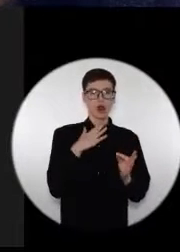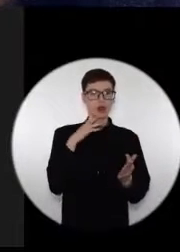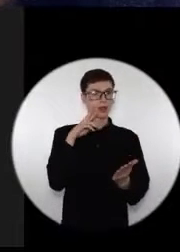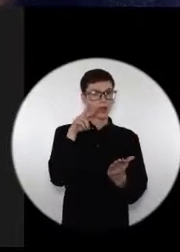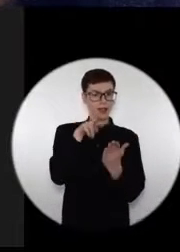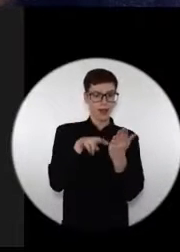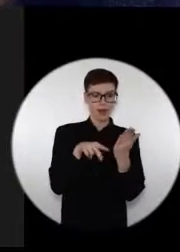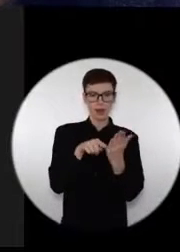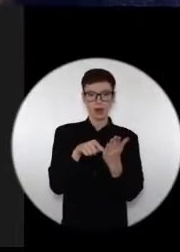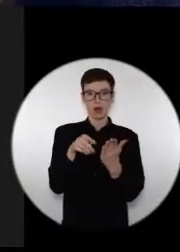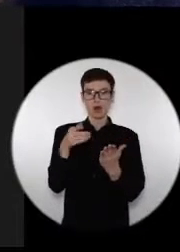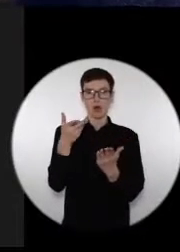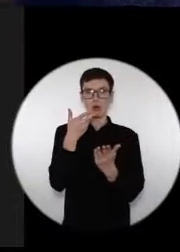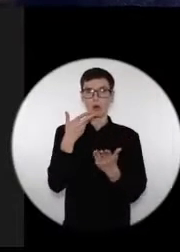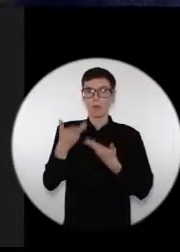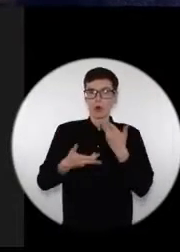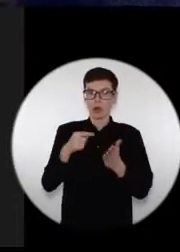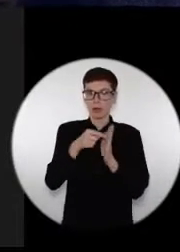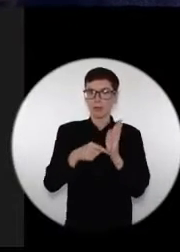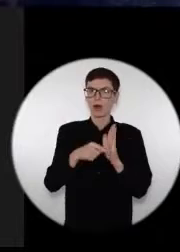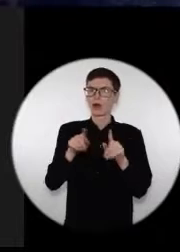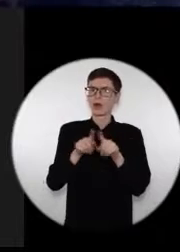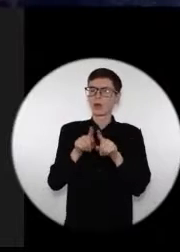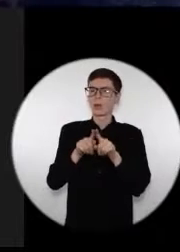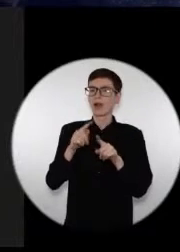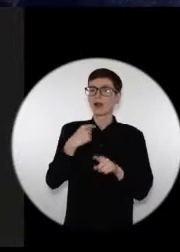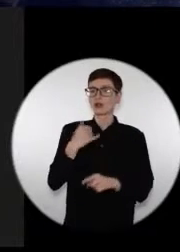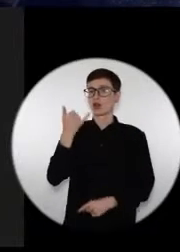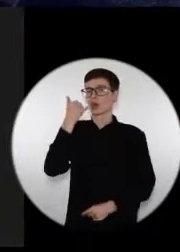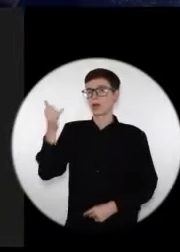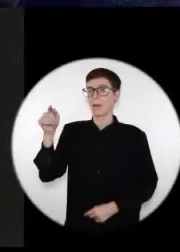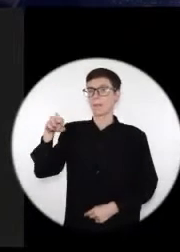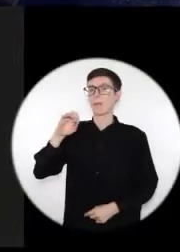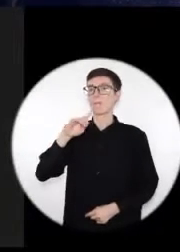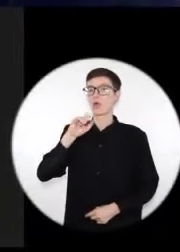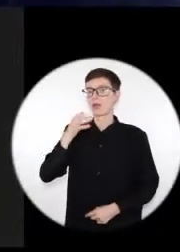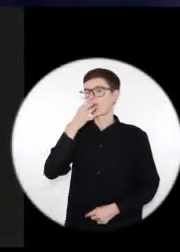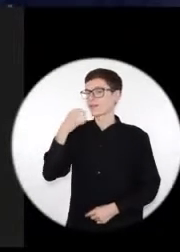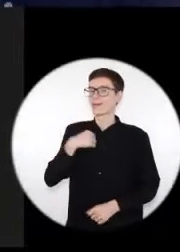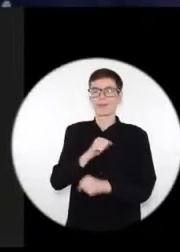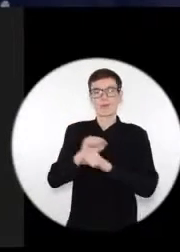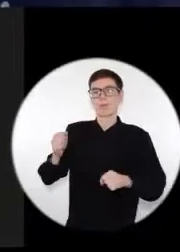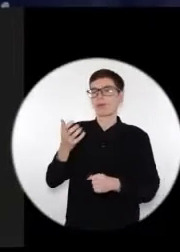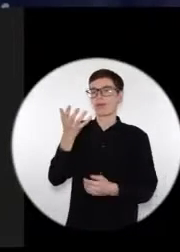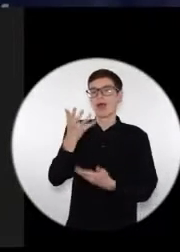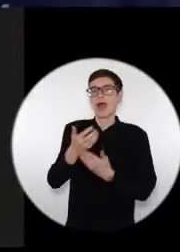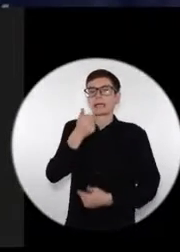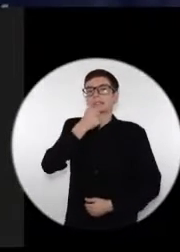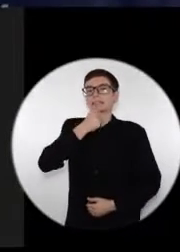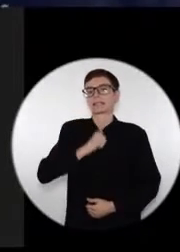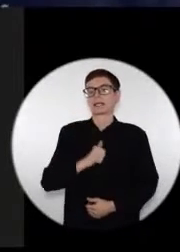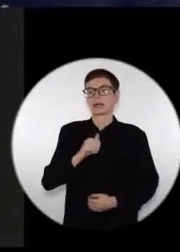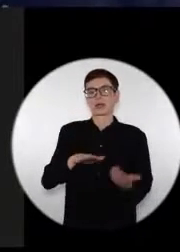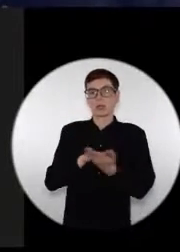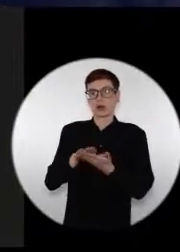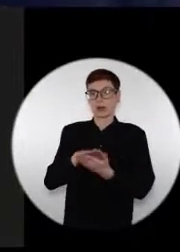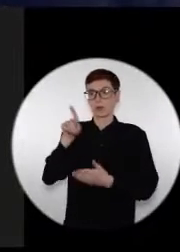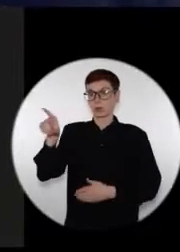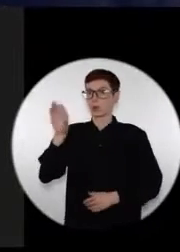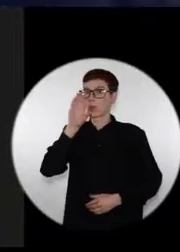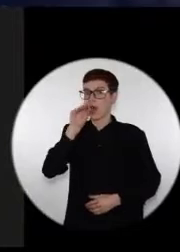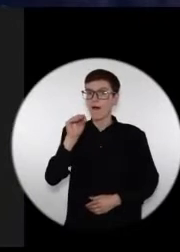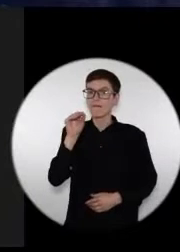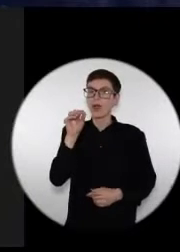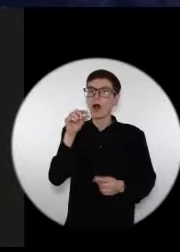y yo lo que leo en ese poema cuando tenía dudas de que lo que estaba escrito y llamé a cada uno de los poetas y les dije aquí no pueden haber